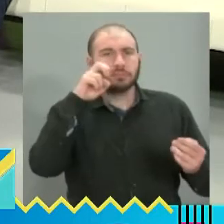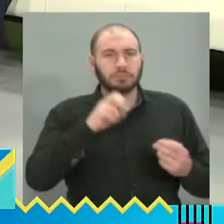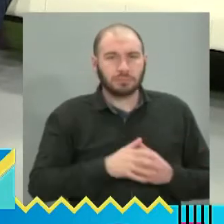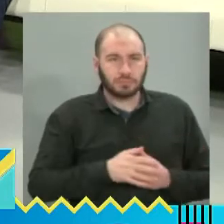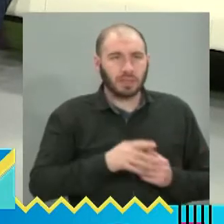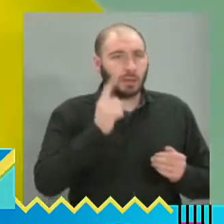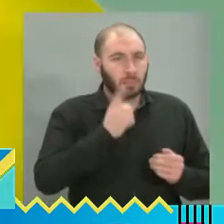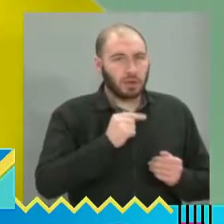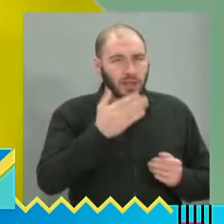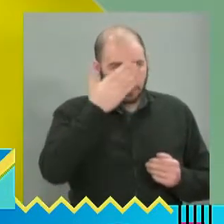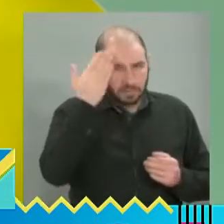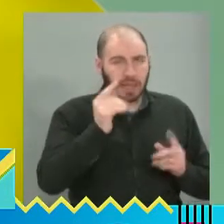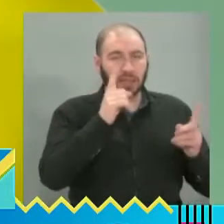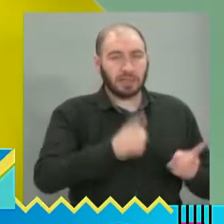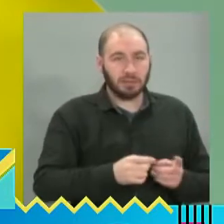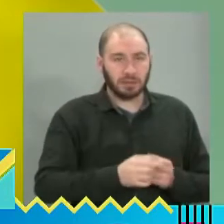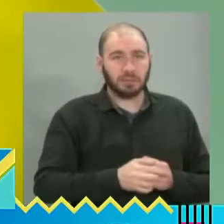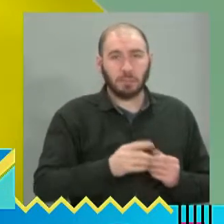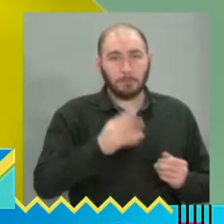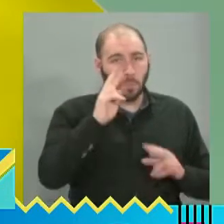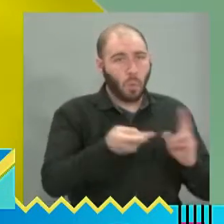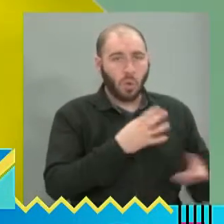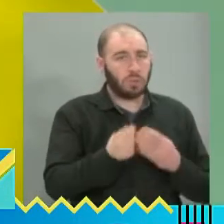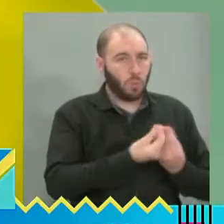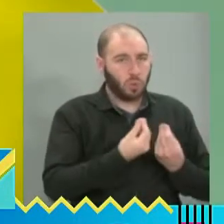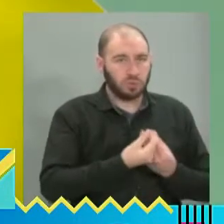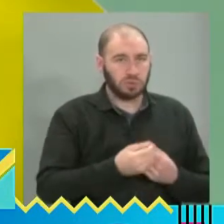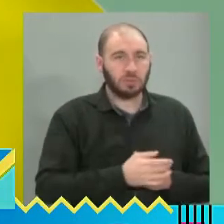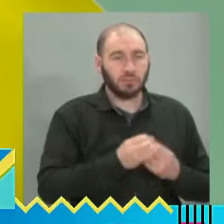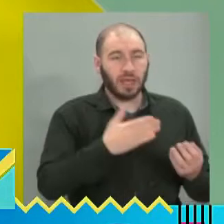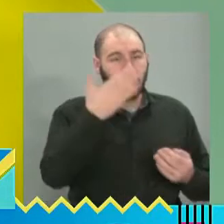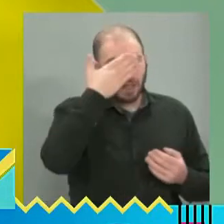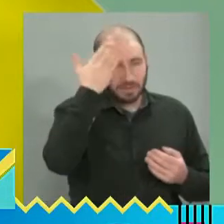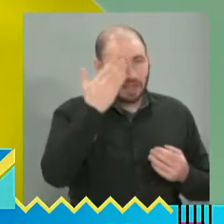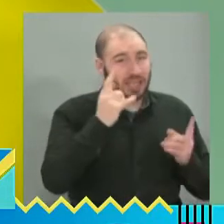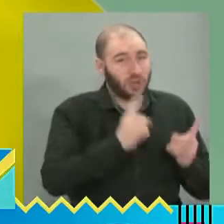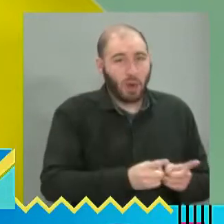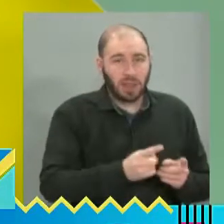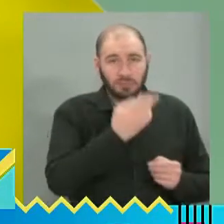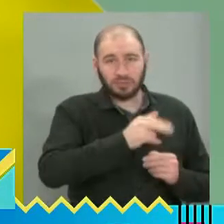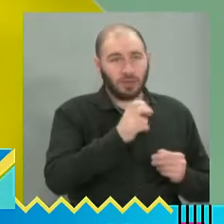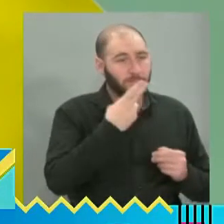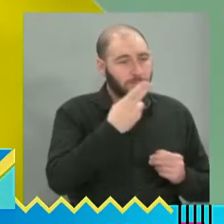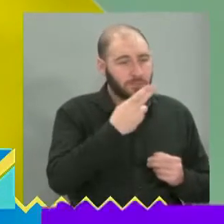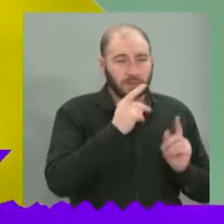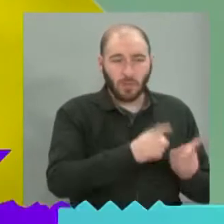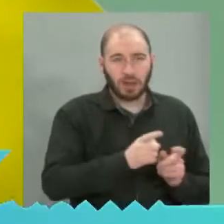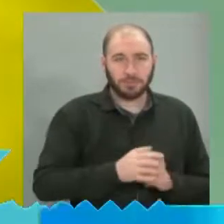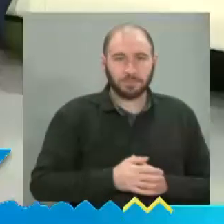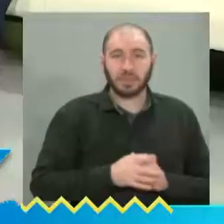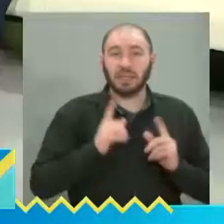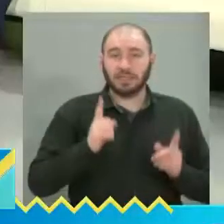Tienen alto riesgo de enfermedad y también alta mortalidad. Bien. Por enfermedades igual que los fumadores activos, digamos.